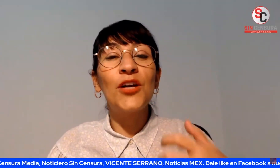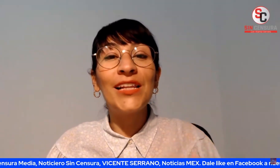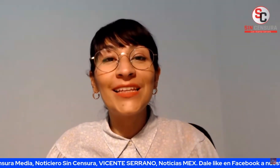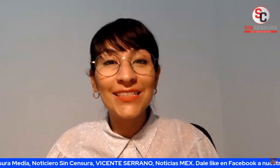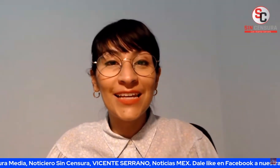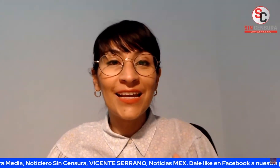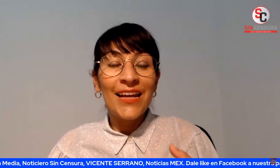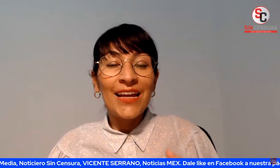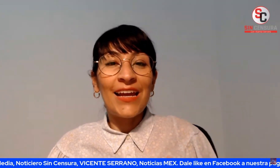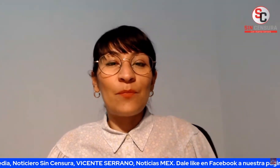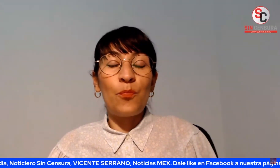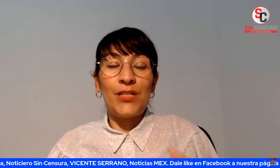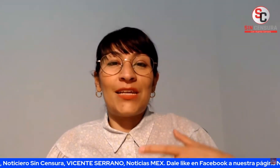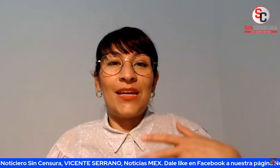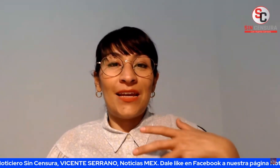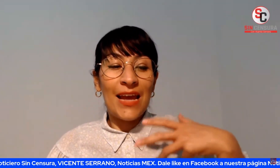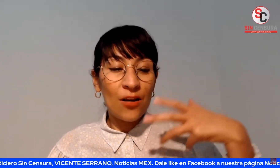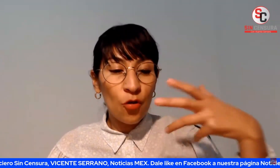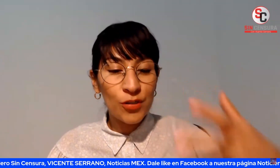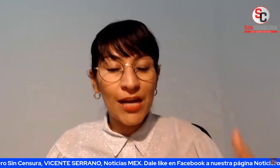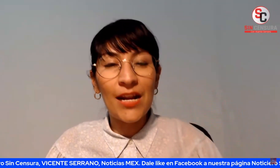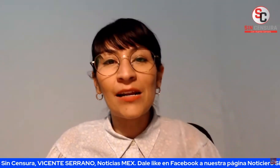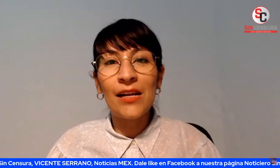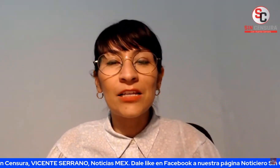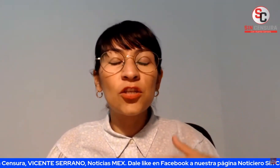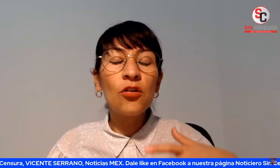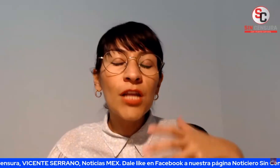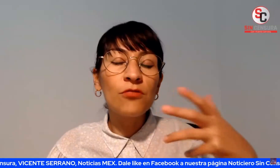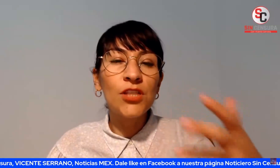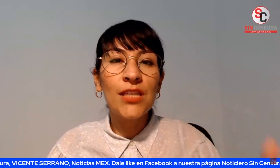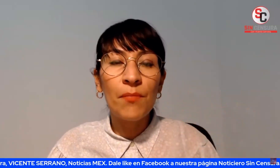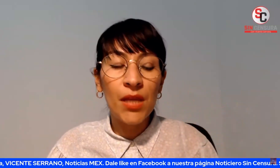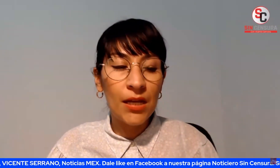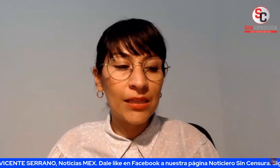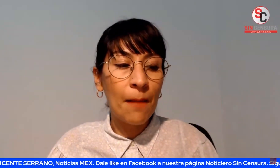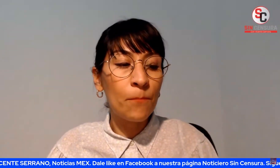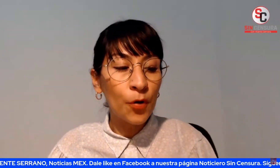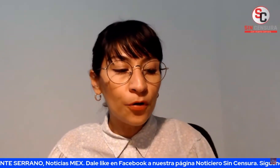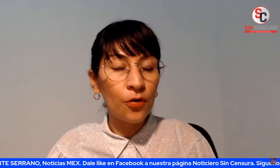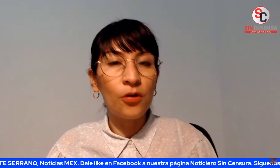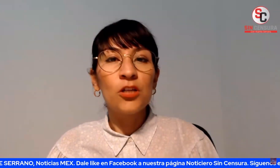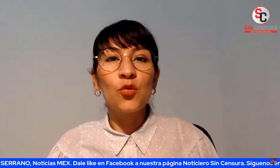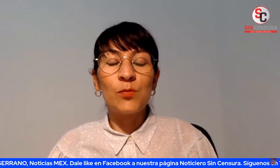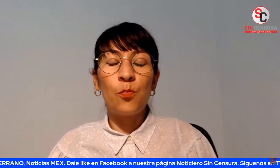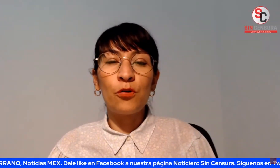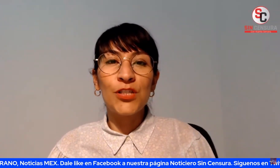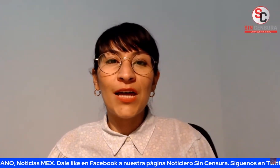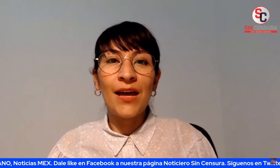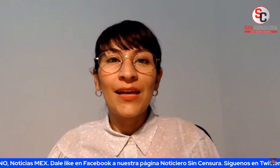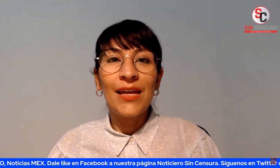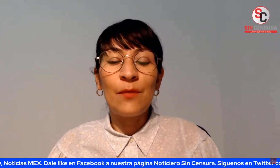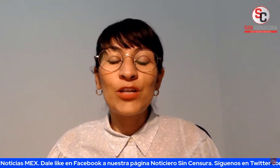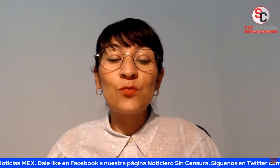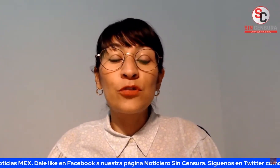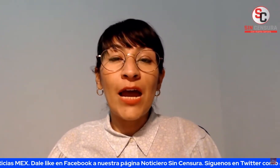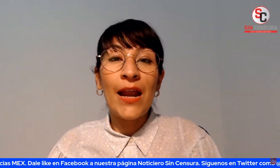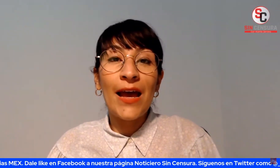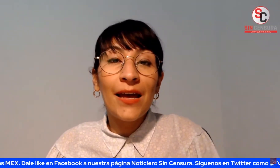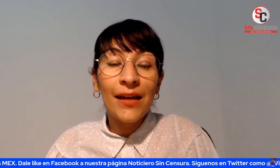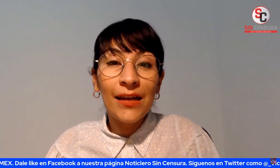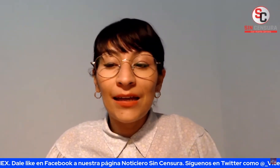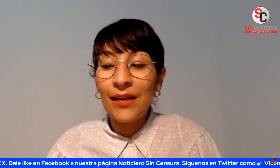reelección. Y cuando él dice pues que él no buscará la reelección, y anuncia también que tampoco su esposa